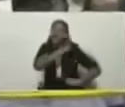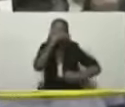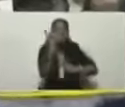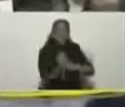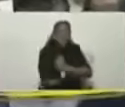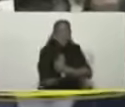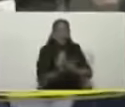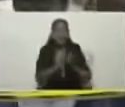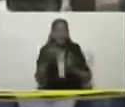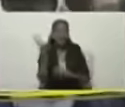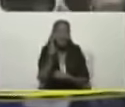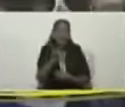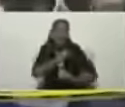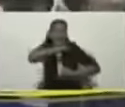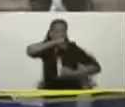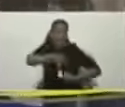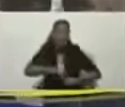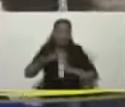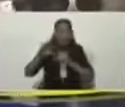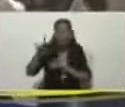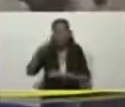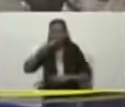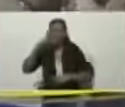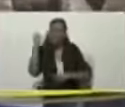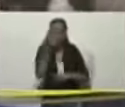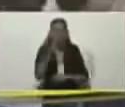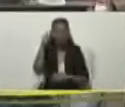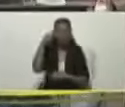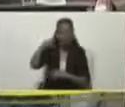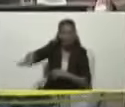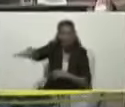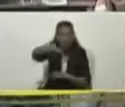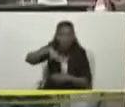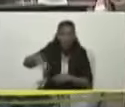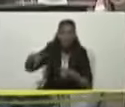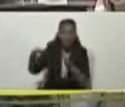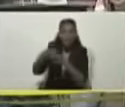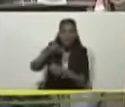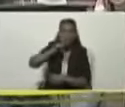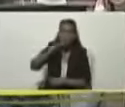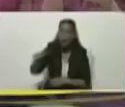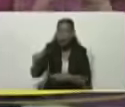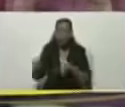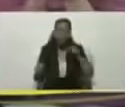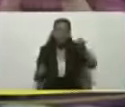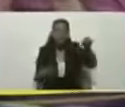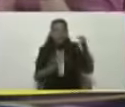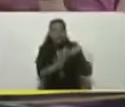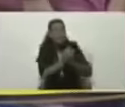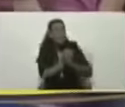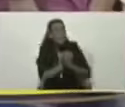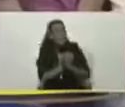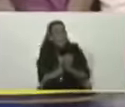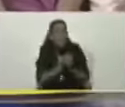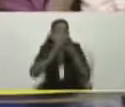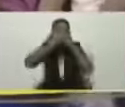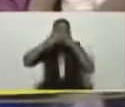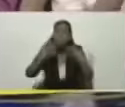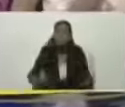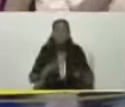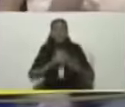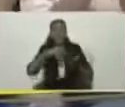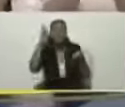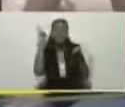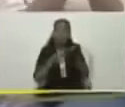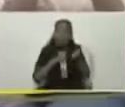amor venezolanista, que todo el odio fascista de ustedes. Somos el amor, la